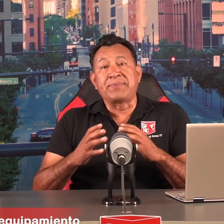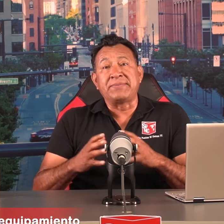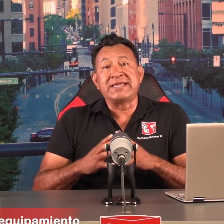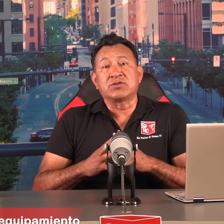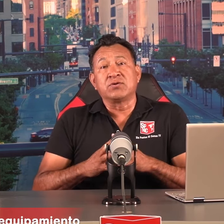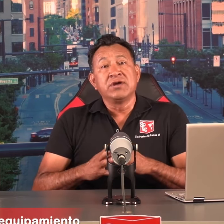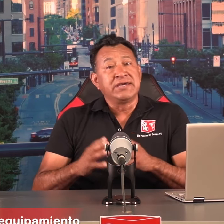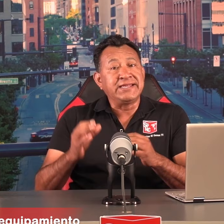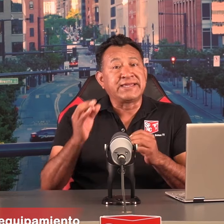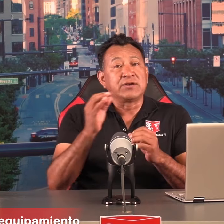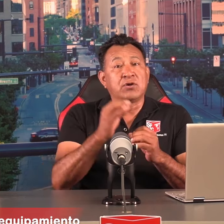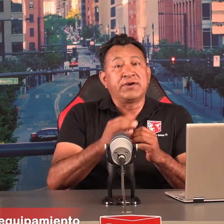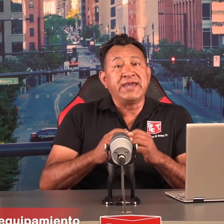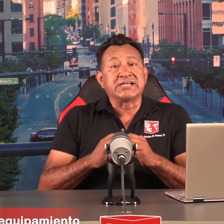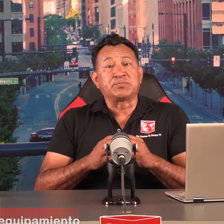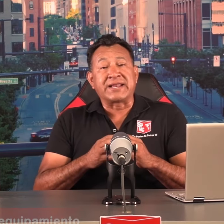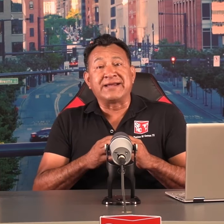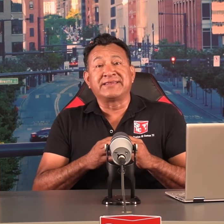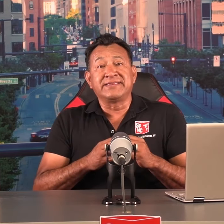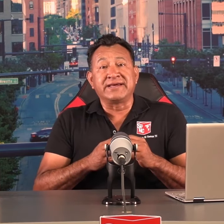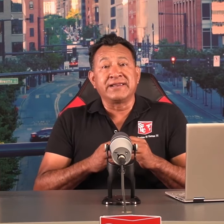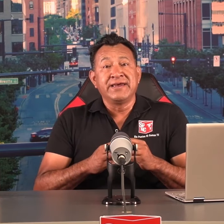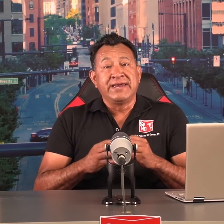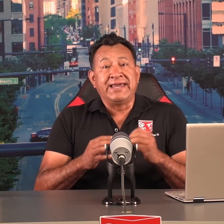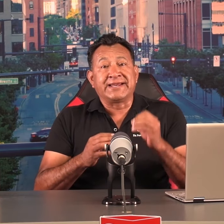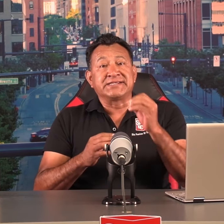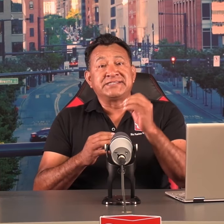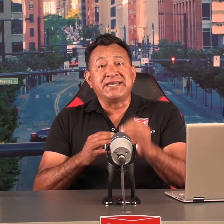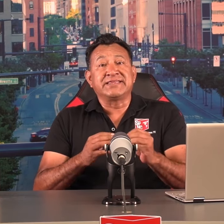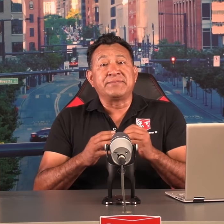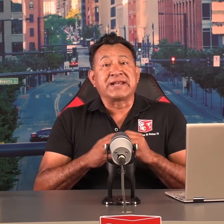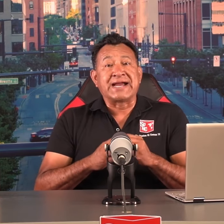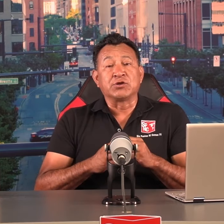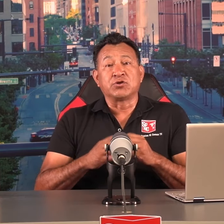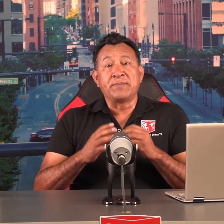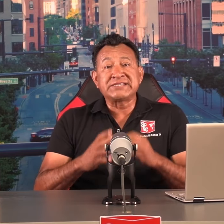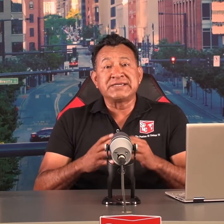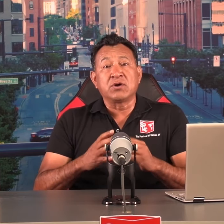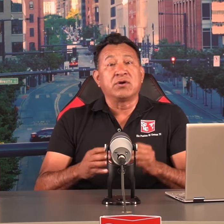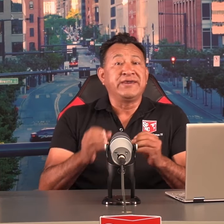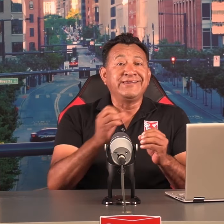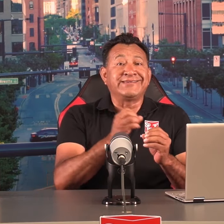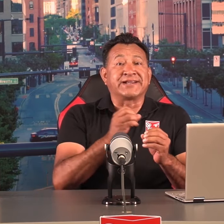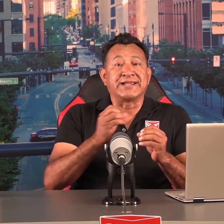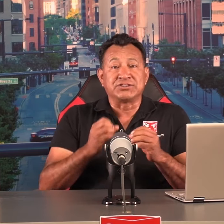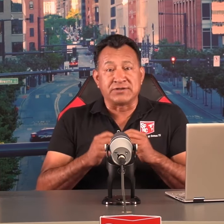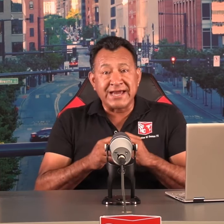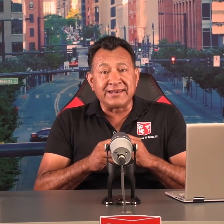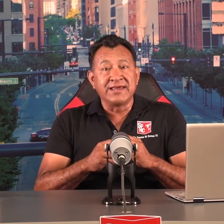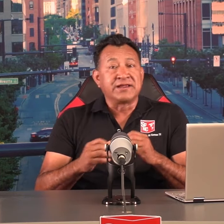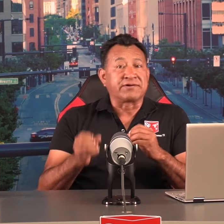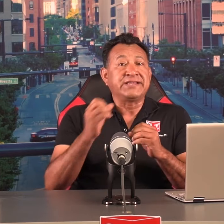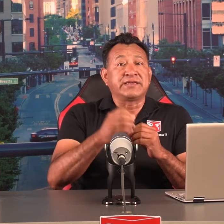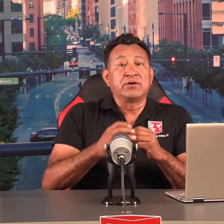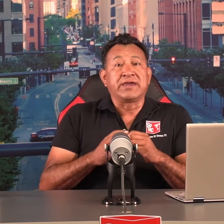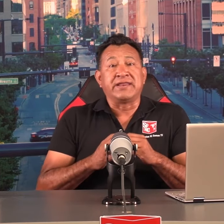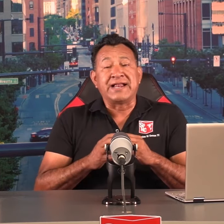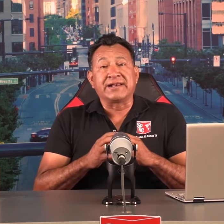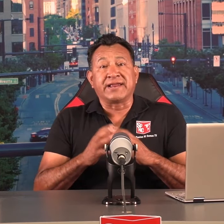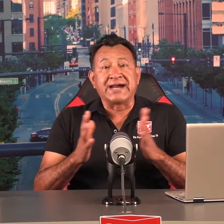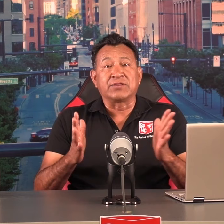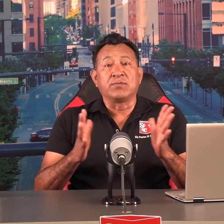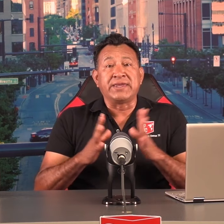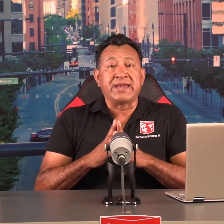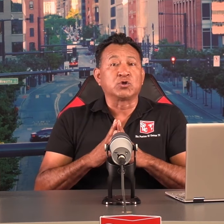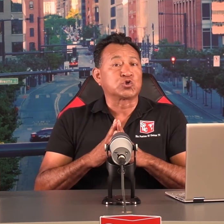equipamiento y tecnologías para atender el creciente mercado doméstico internacional reiteró el